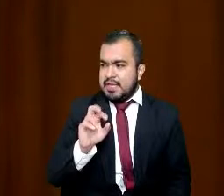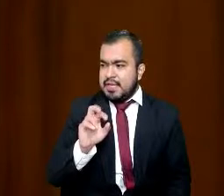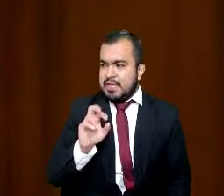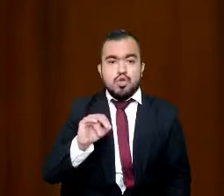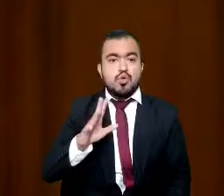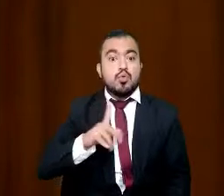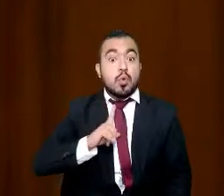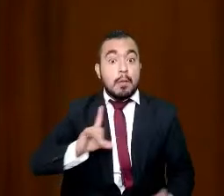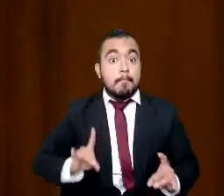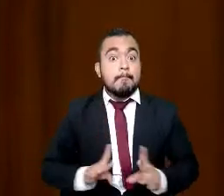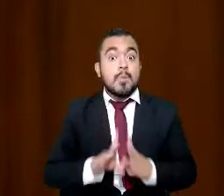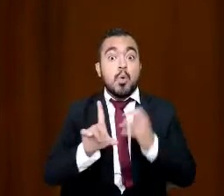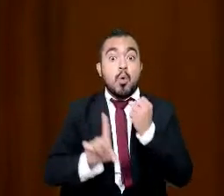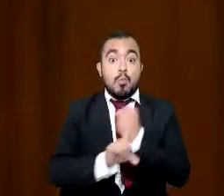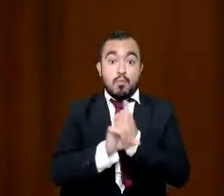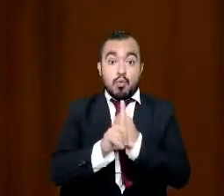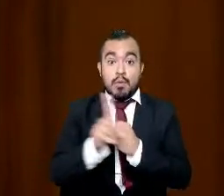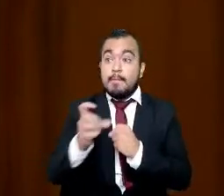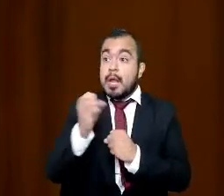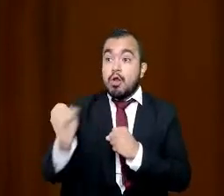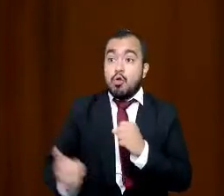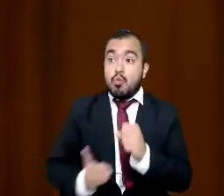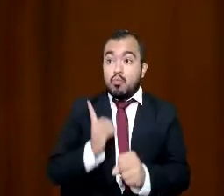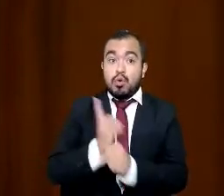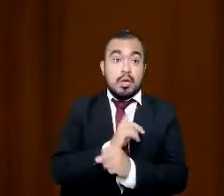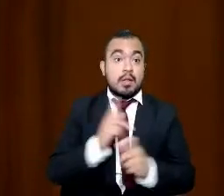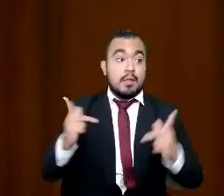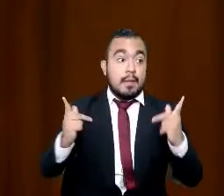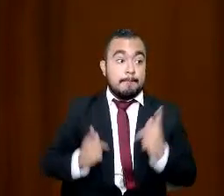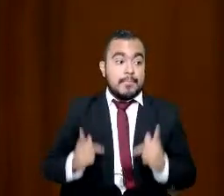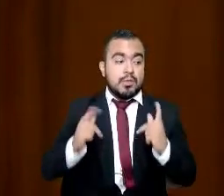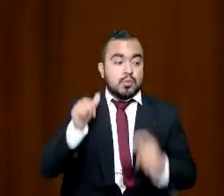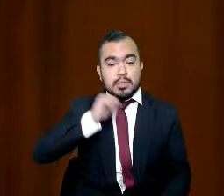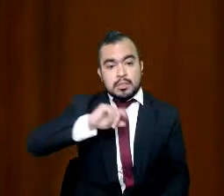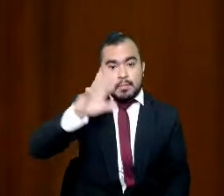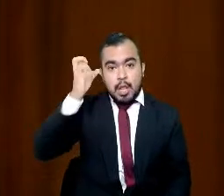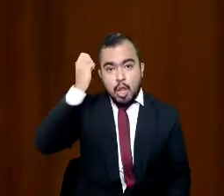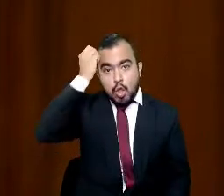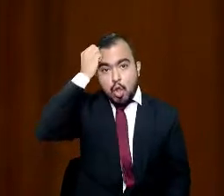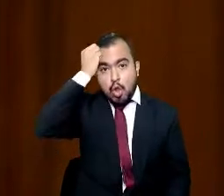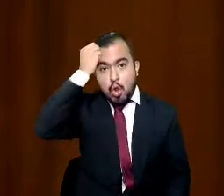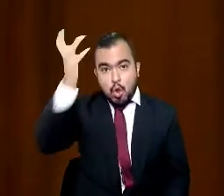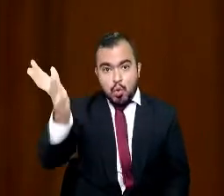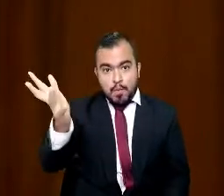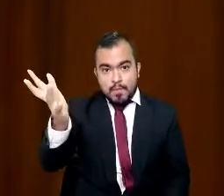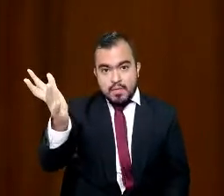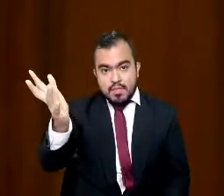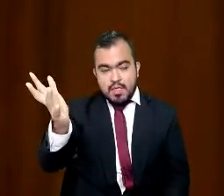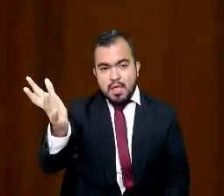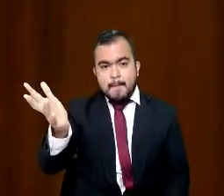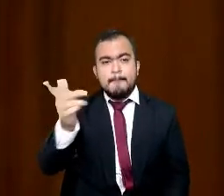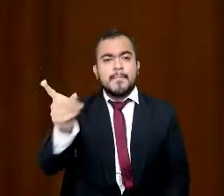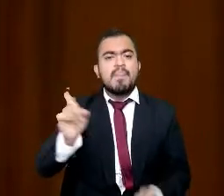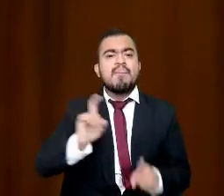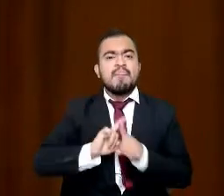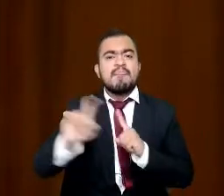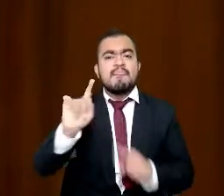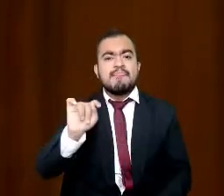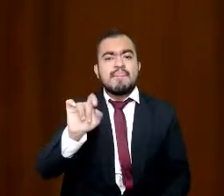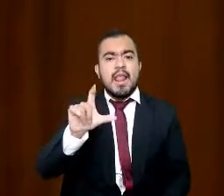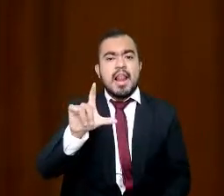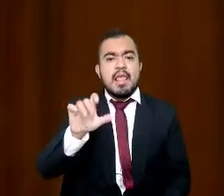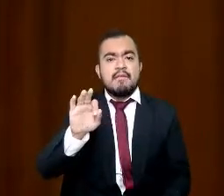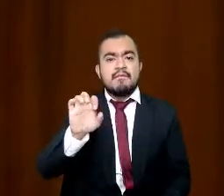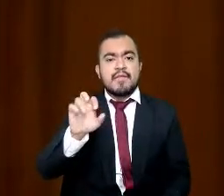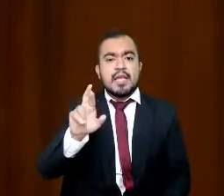presenta y de darle una oportunidad a esa gente de la que siempre nos hemos olvidado. Bueno, ¿en qué estatus está nuestro teleférico? Ese teleférico